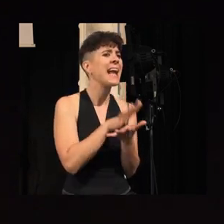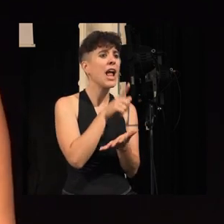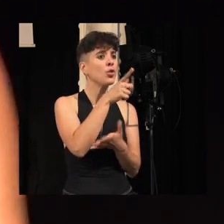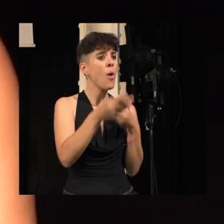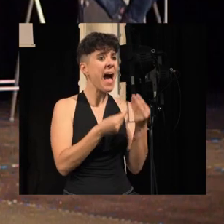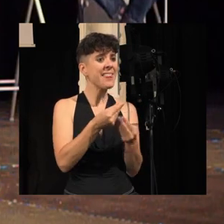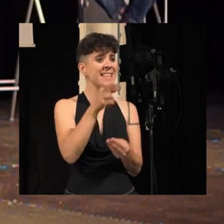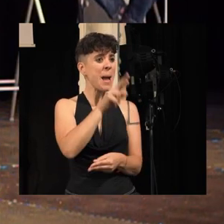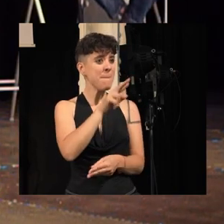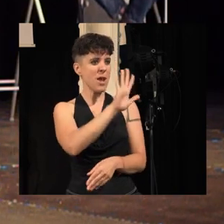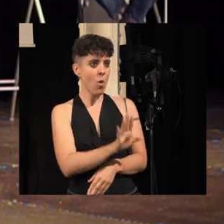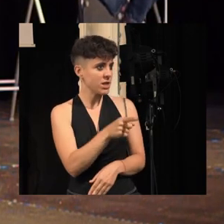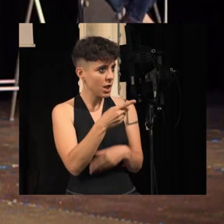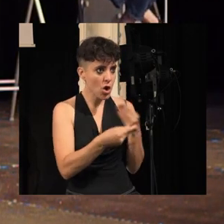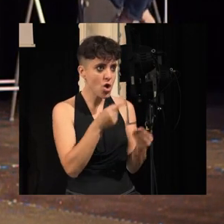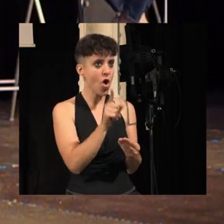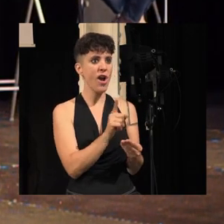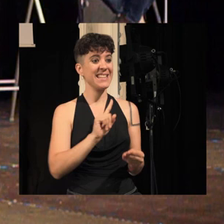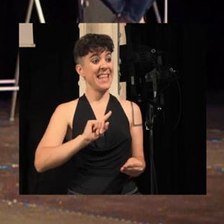es reducción de daño.